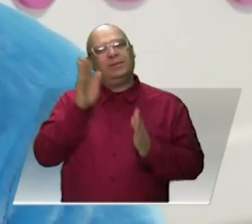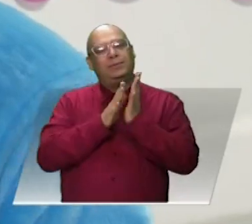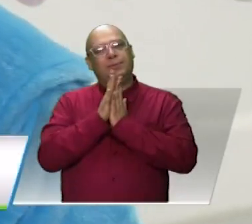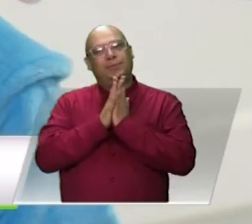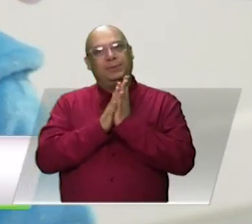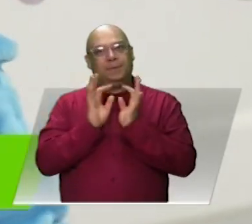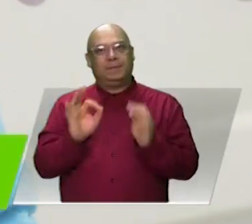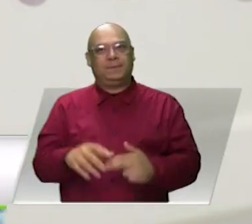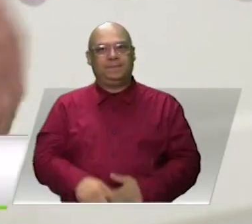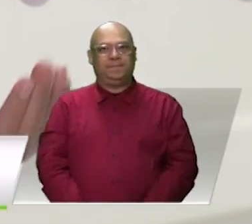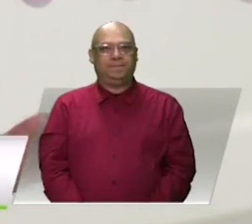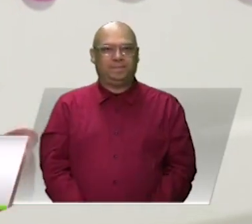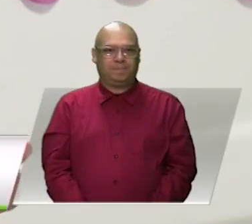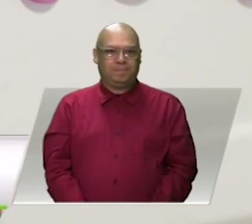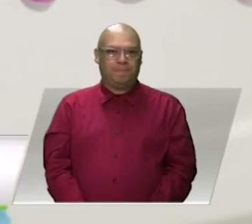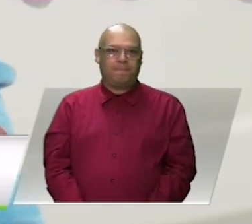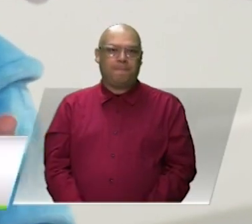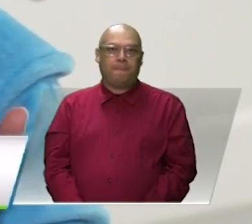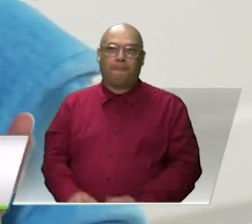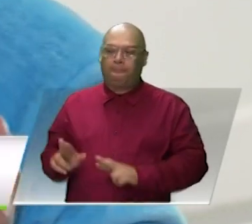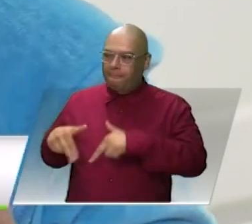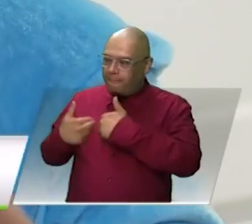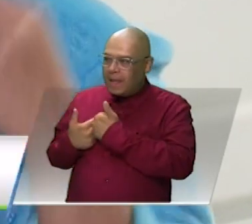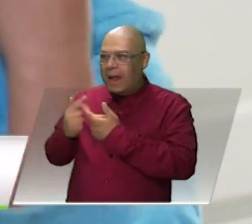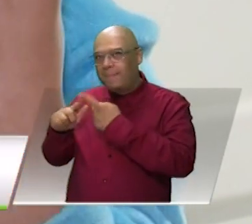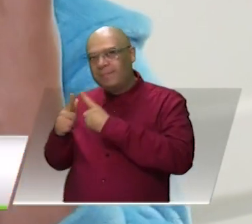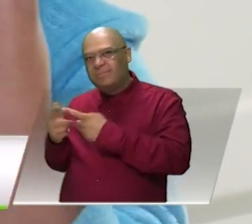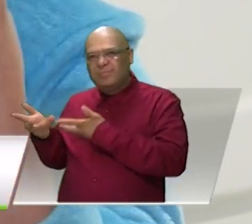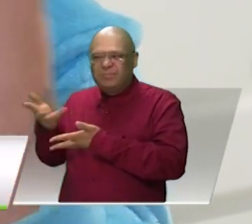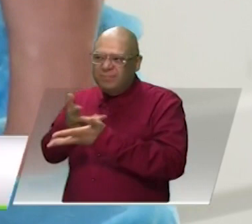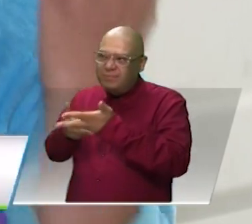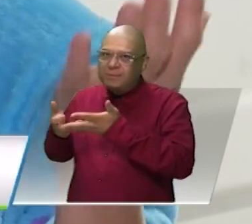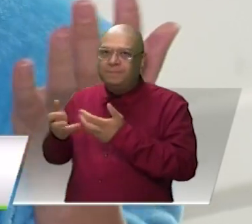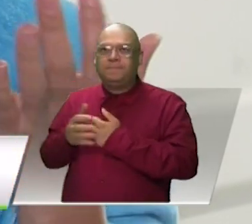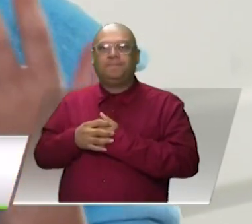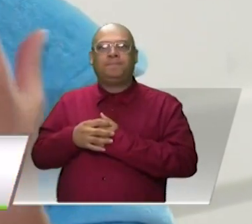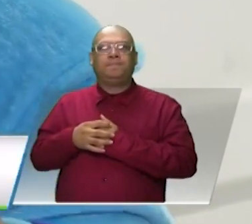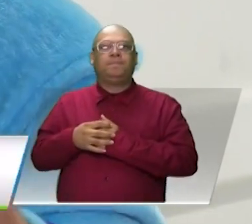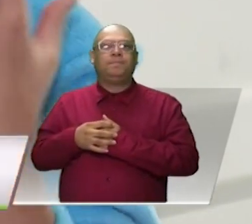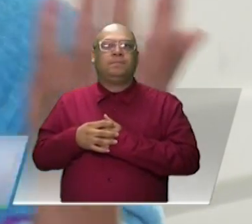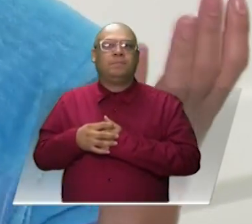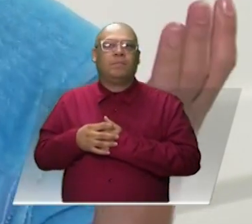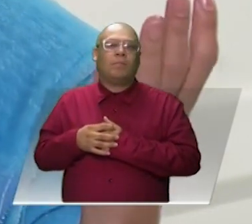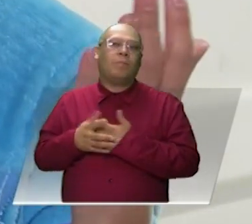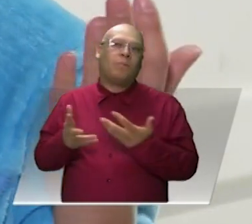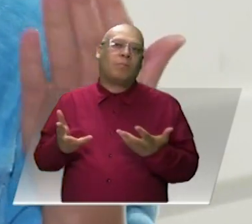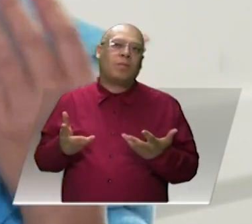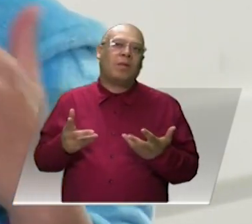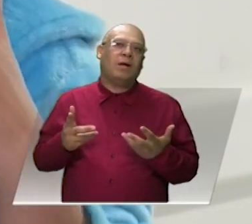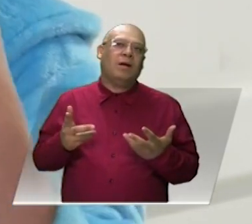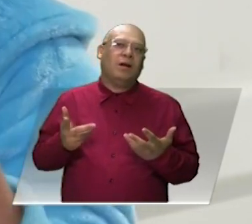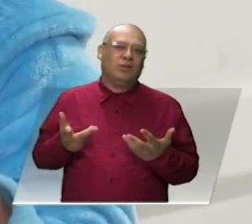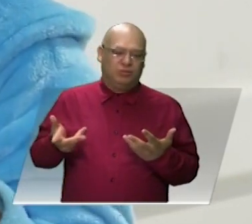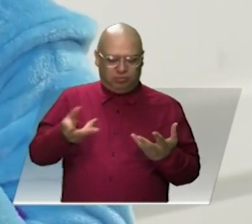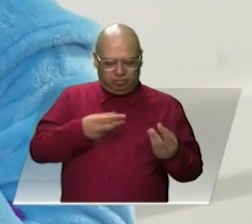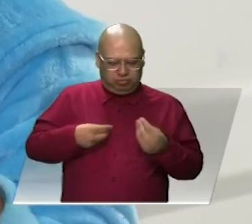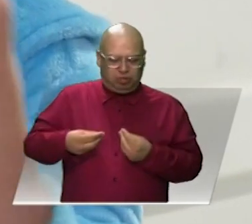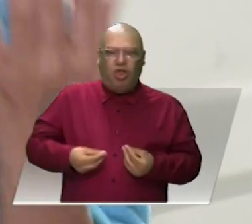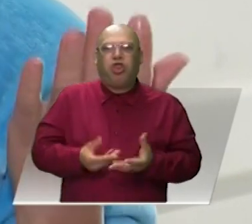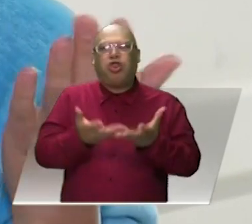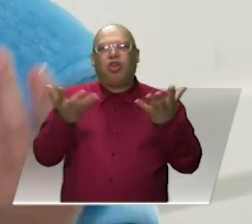todo surgió como de una reunión de amigos y la idea es como tratar de devolverle un poquito a la humanidad